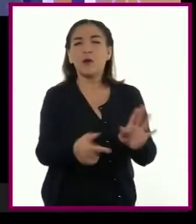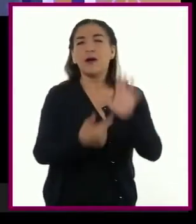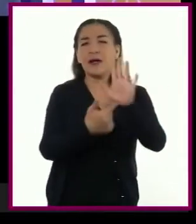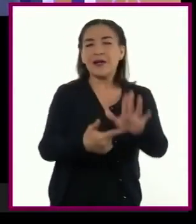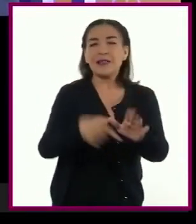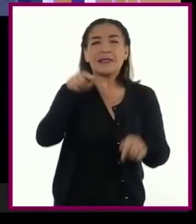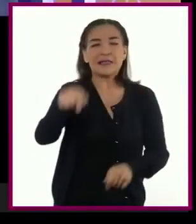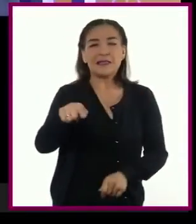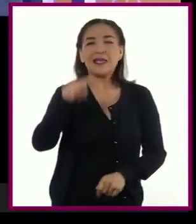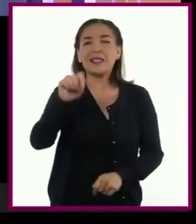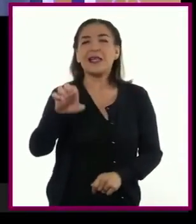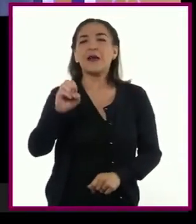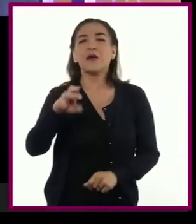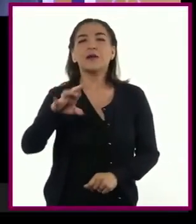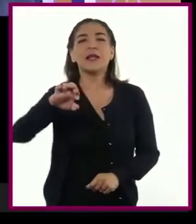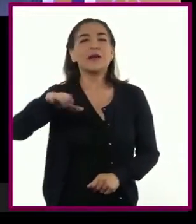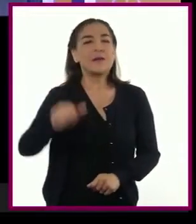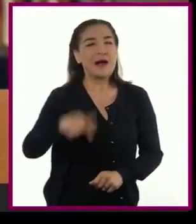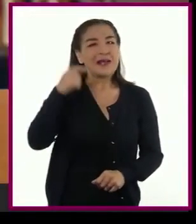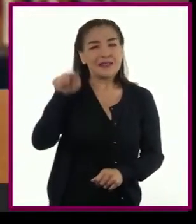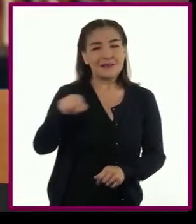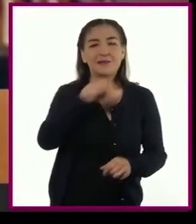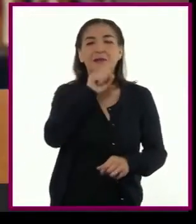teorema fundamental del álgebra.